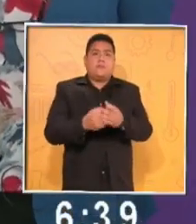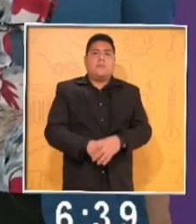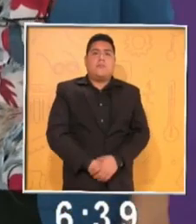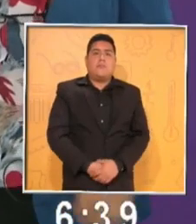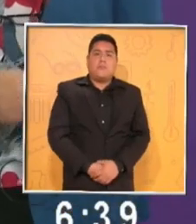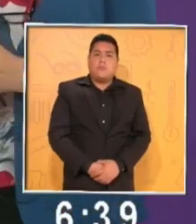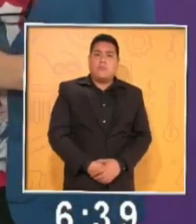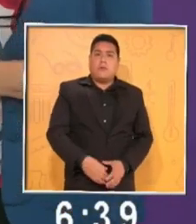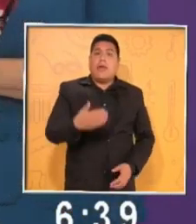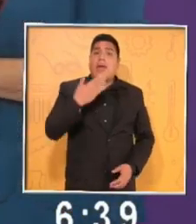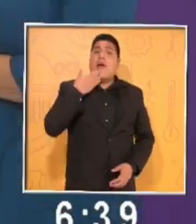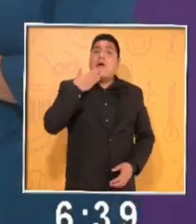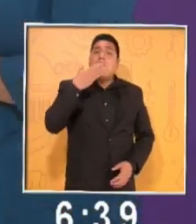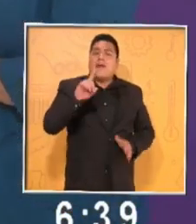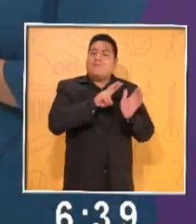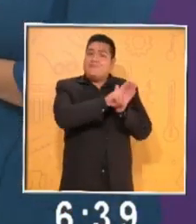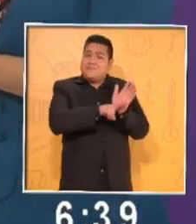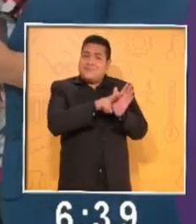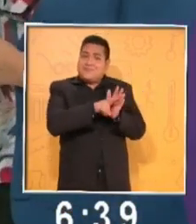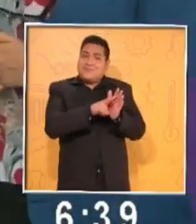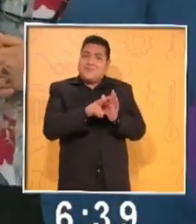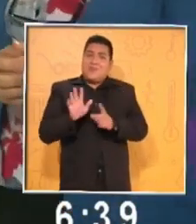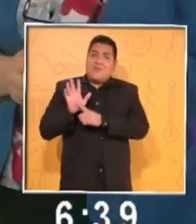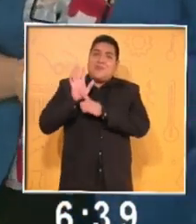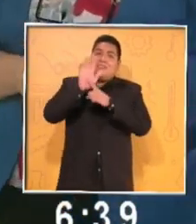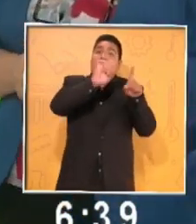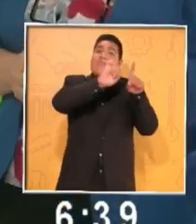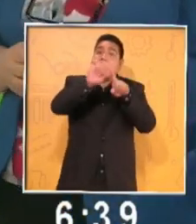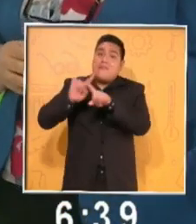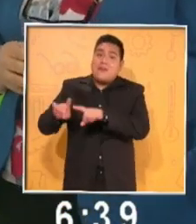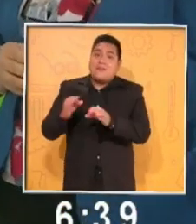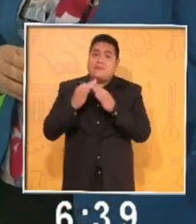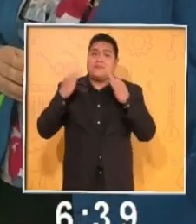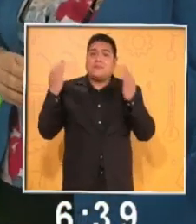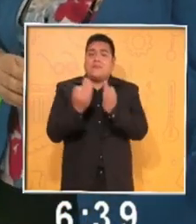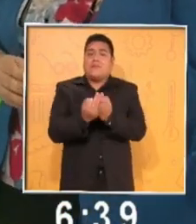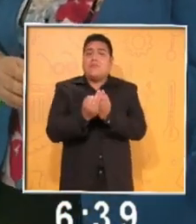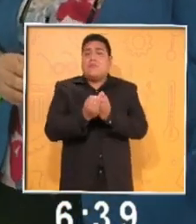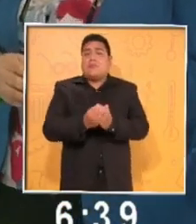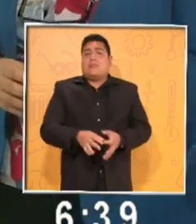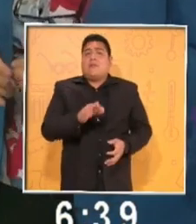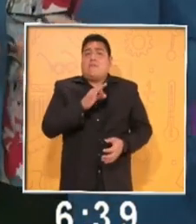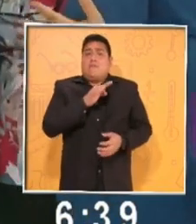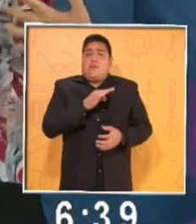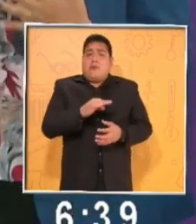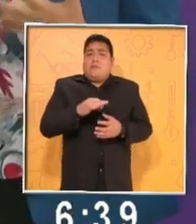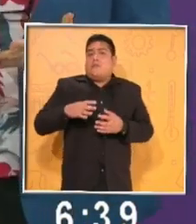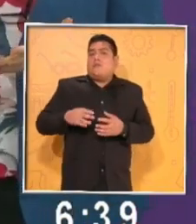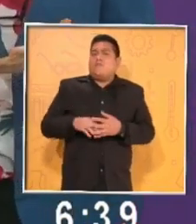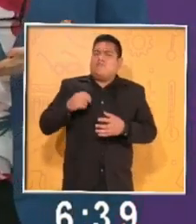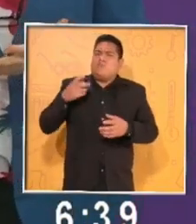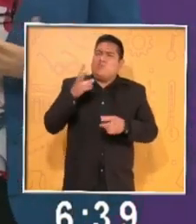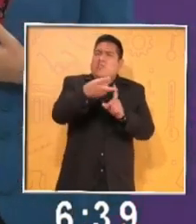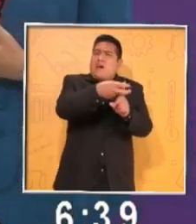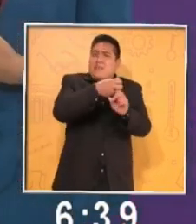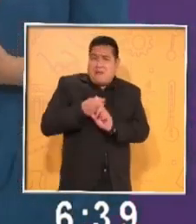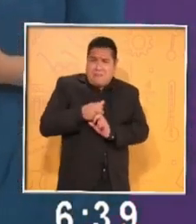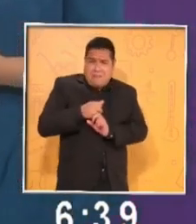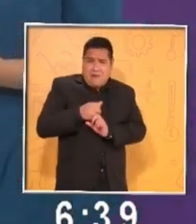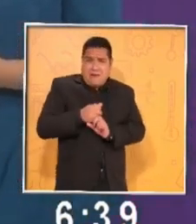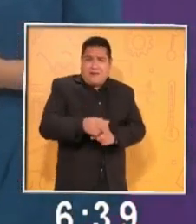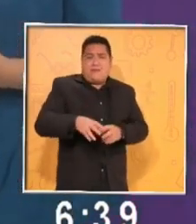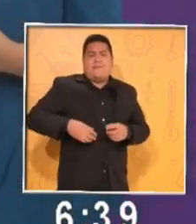Muy bien. En el video nos hablan de estrategias o recursos discursivos para convencer a